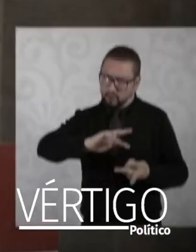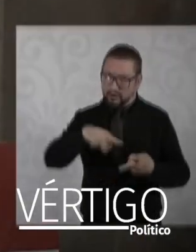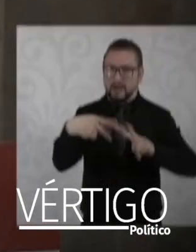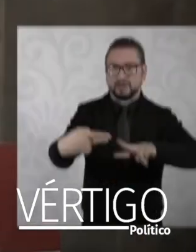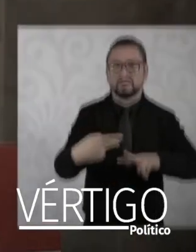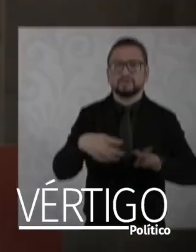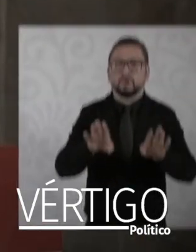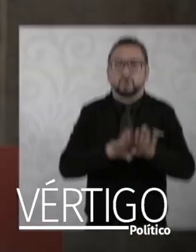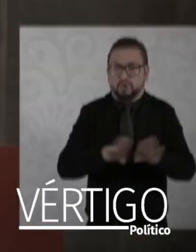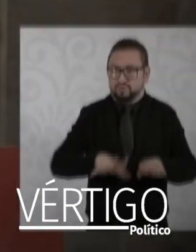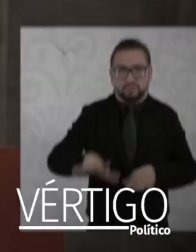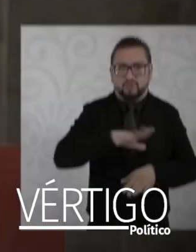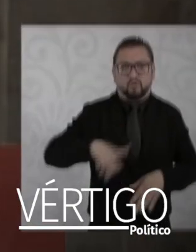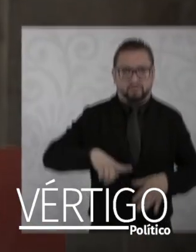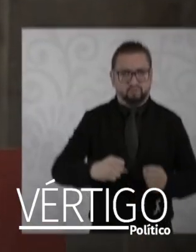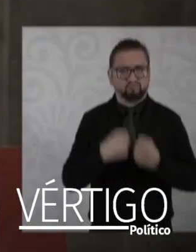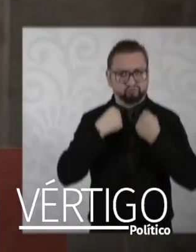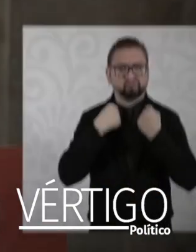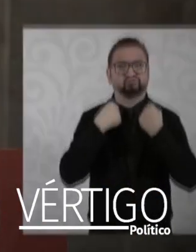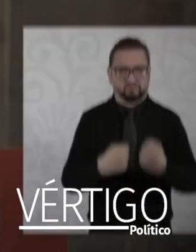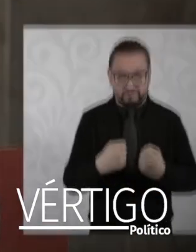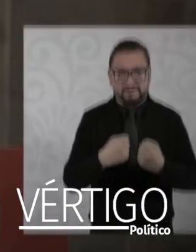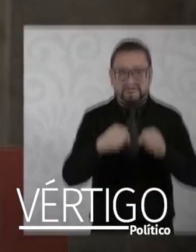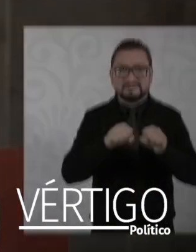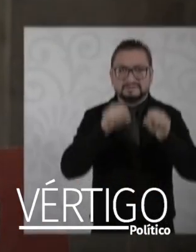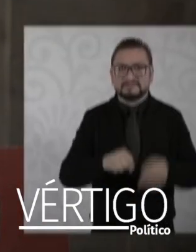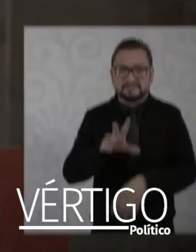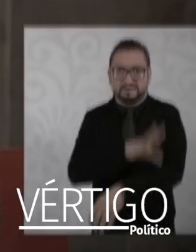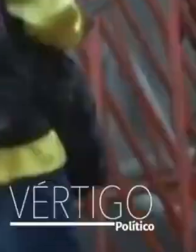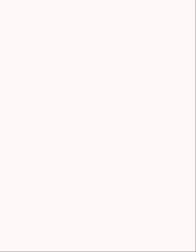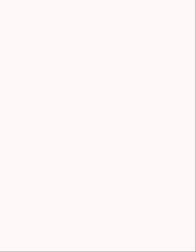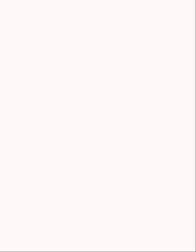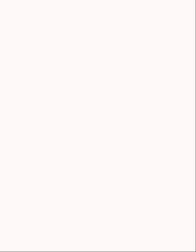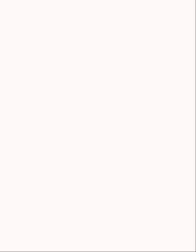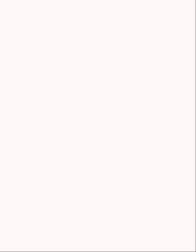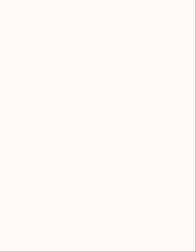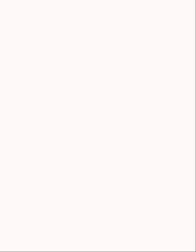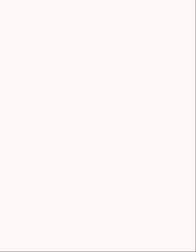Expedientes MX. Empresarios piden seguridad a sus inversiones en México.